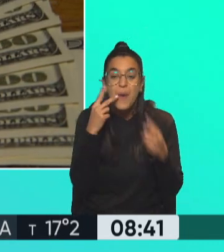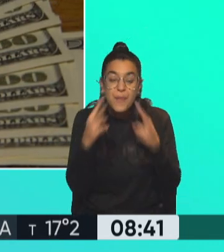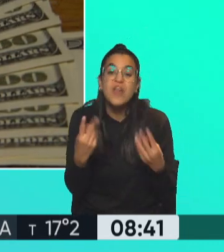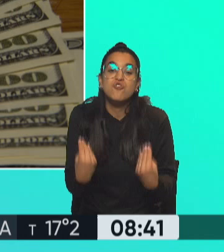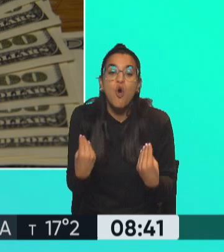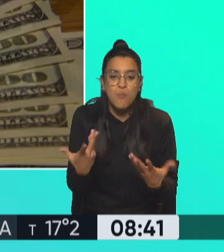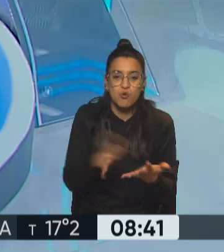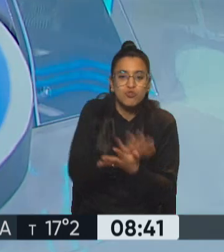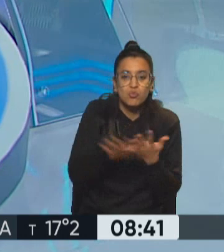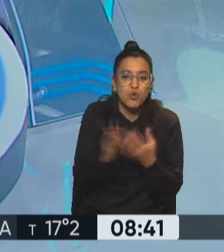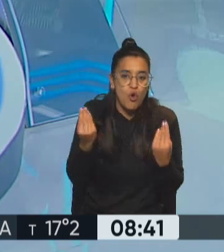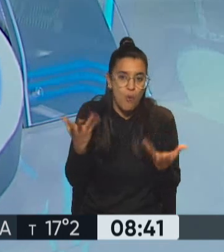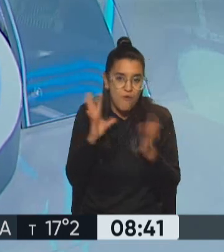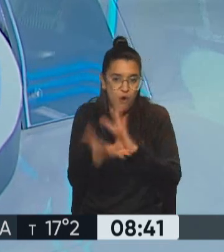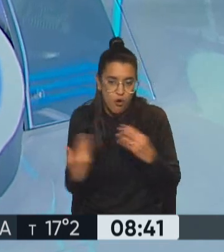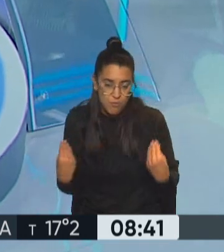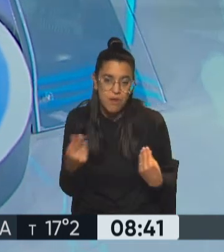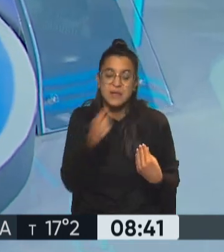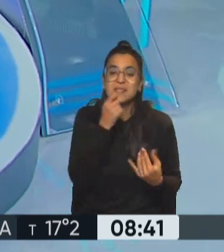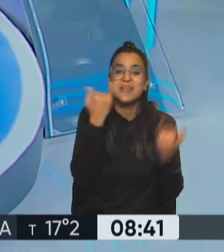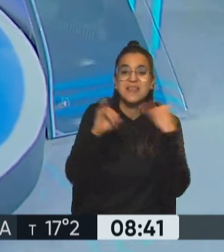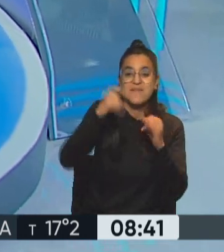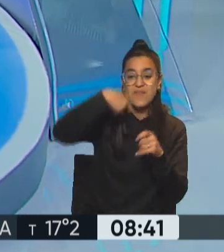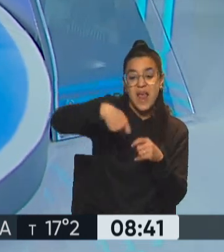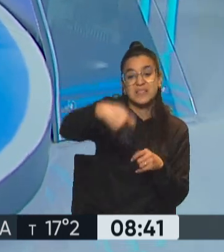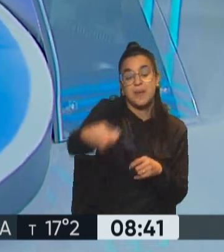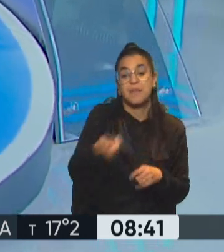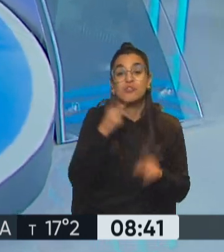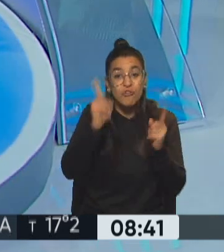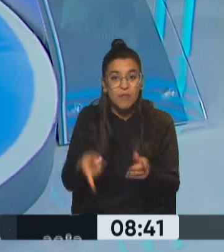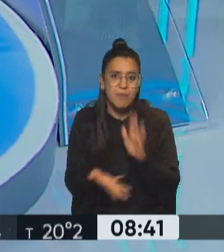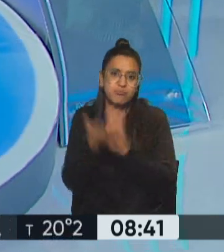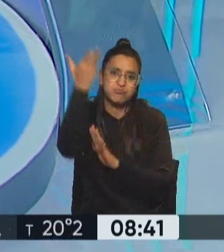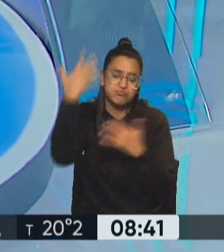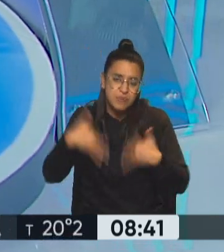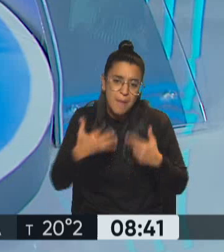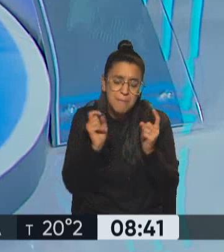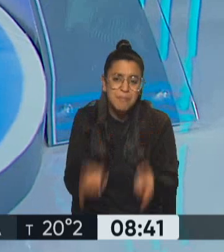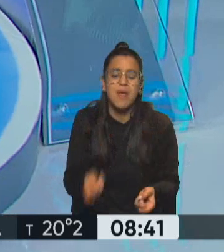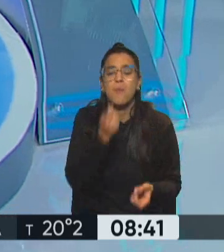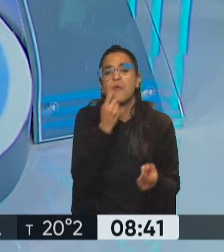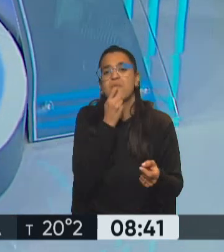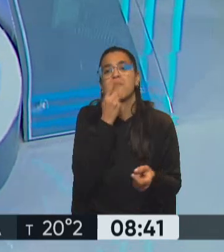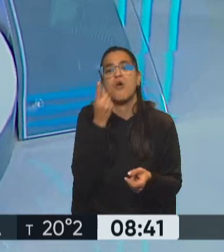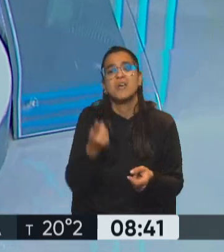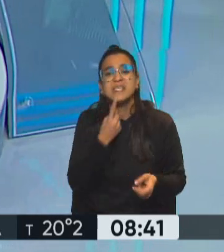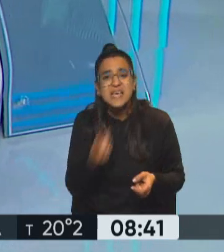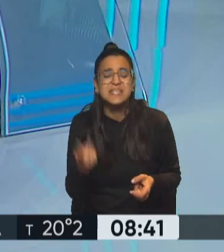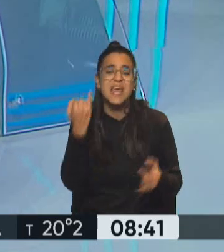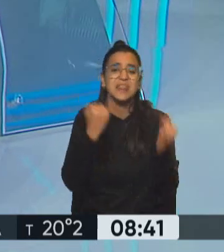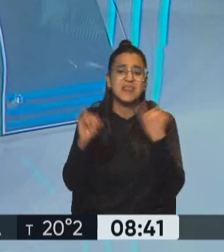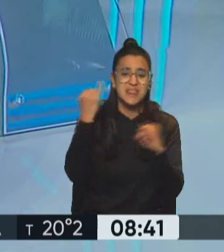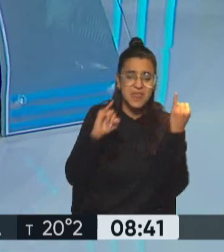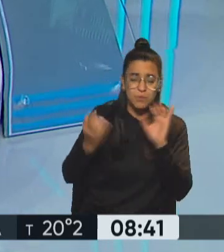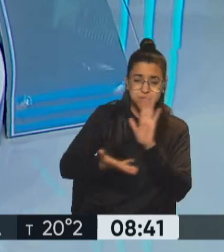puede solucionar esto, ¿no? Si las tasas de financiamiento también vienen en incremento. Cuando se habla de las